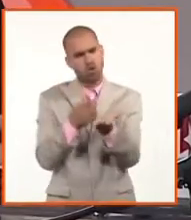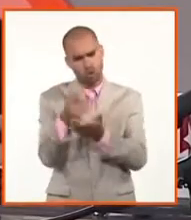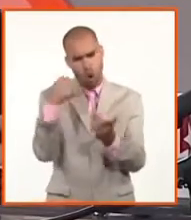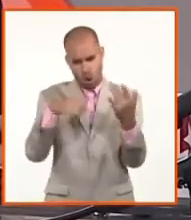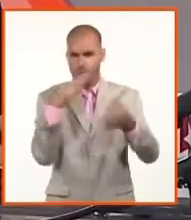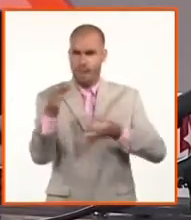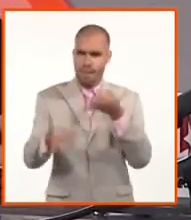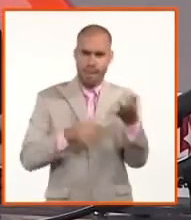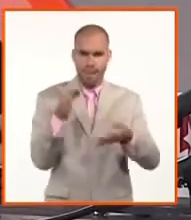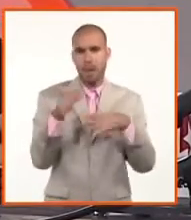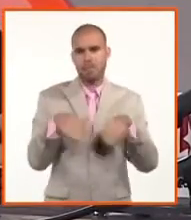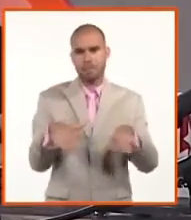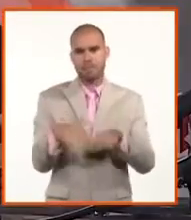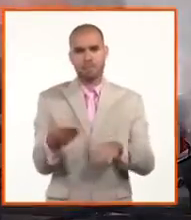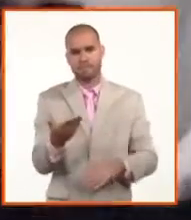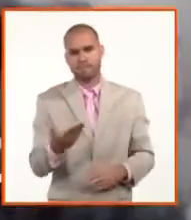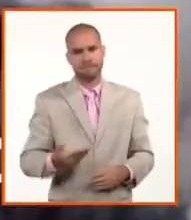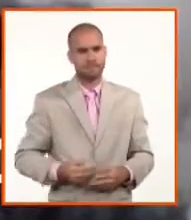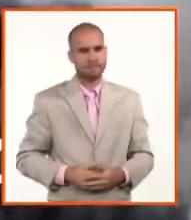en nuestra mesa redonda.